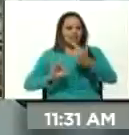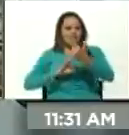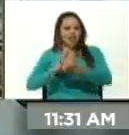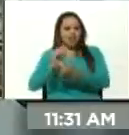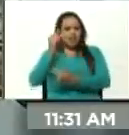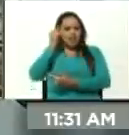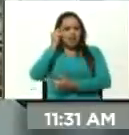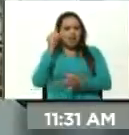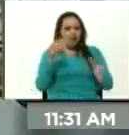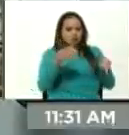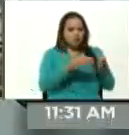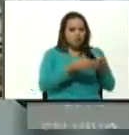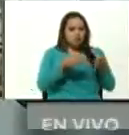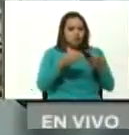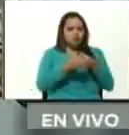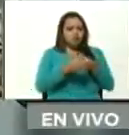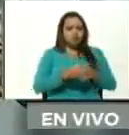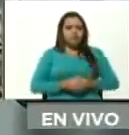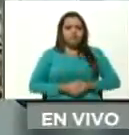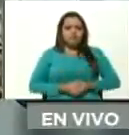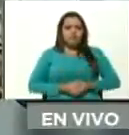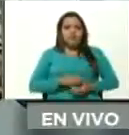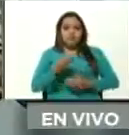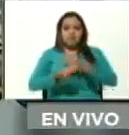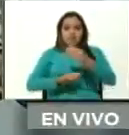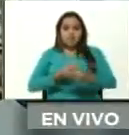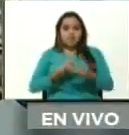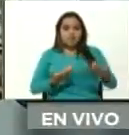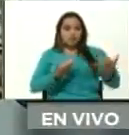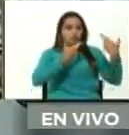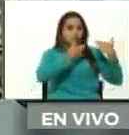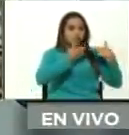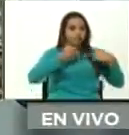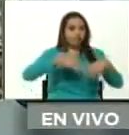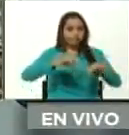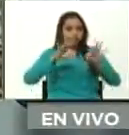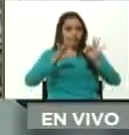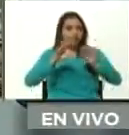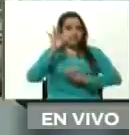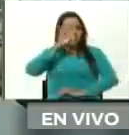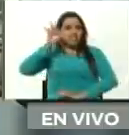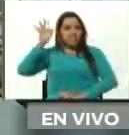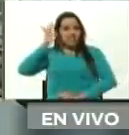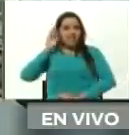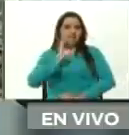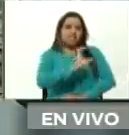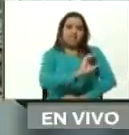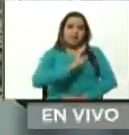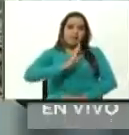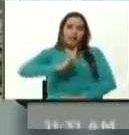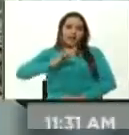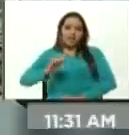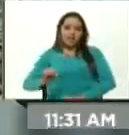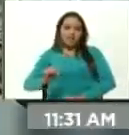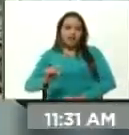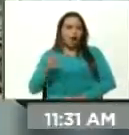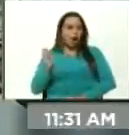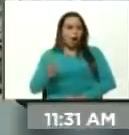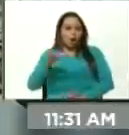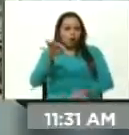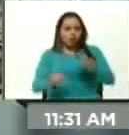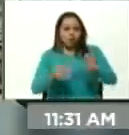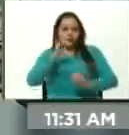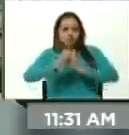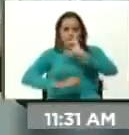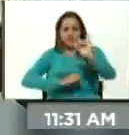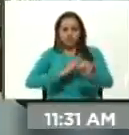días por parte del máximo representante, la Fiscalía de la CPI. En este caso, el